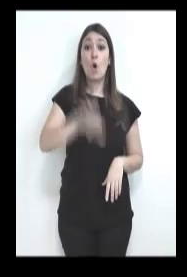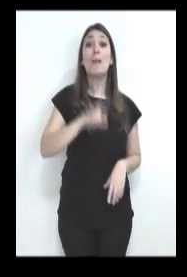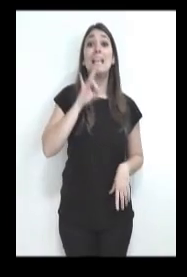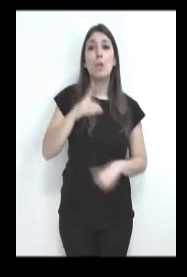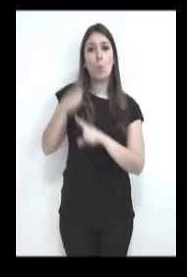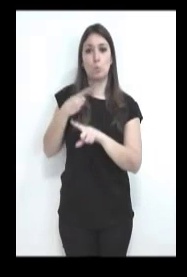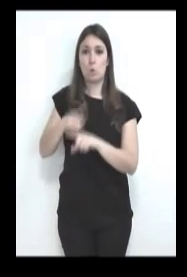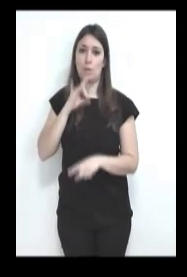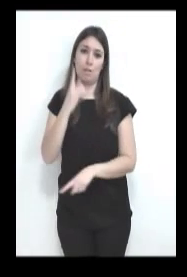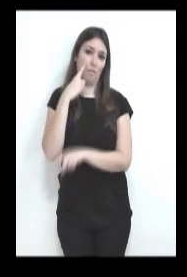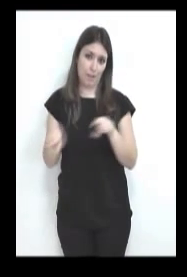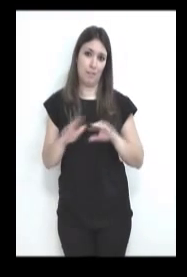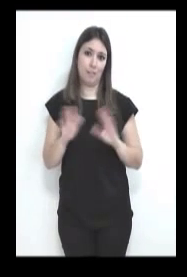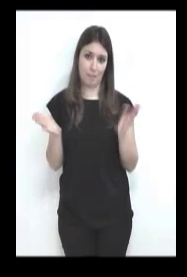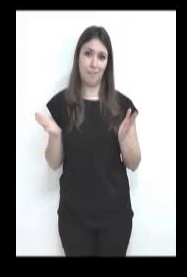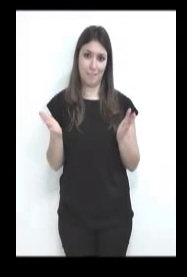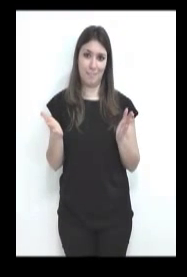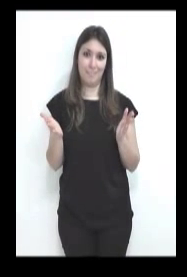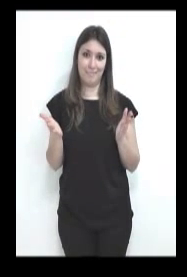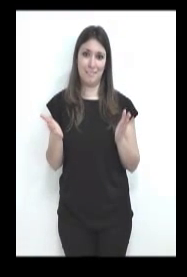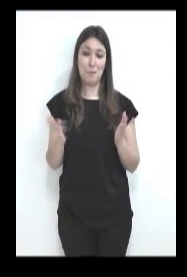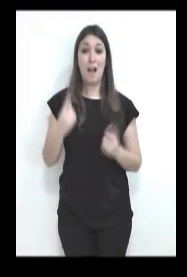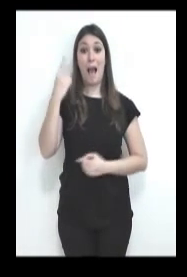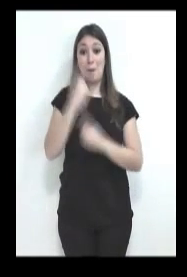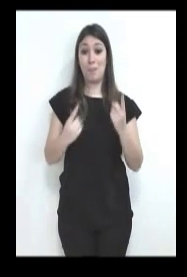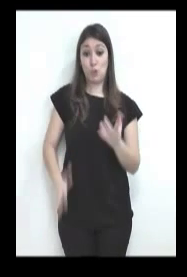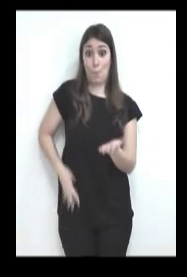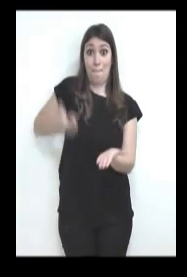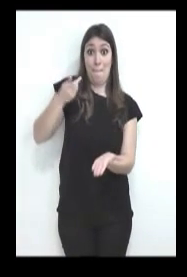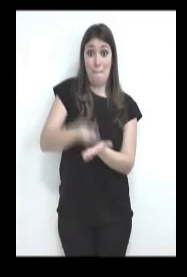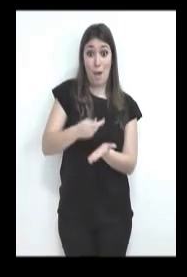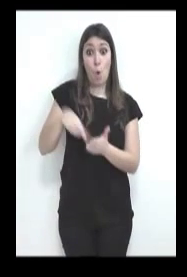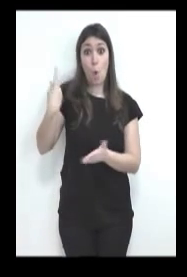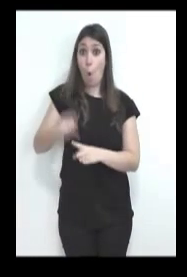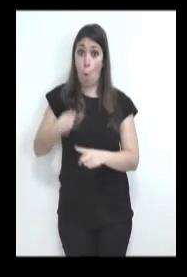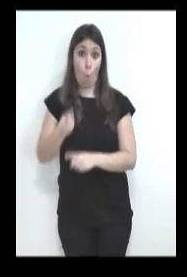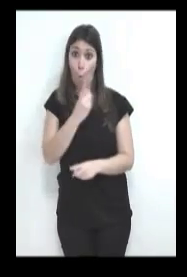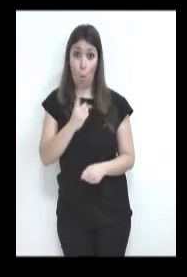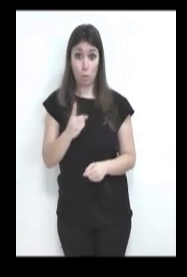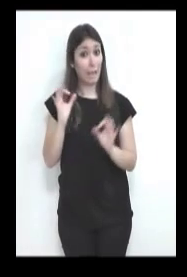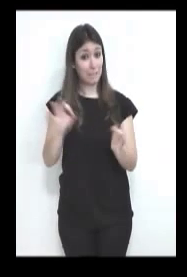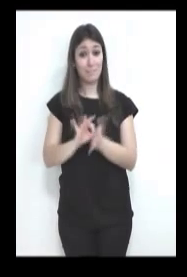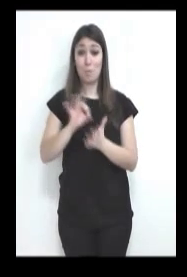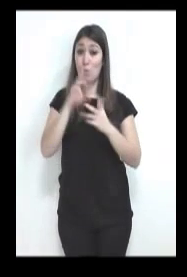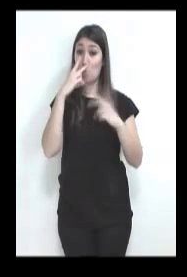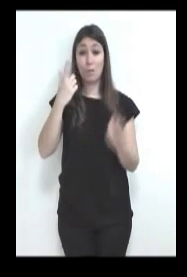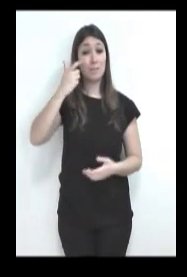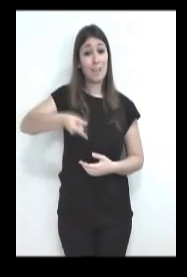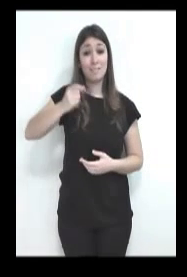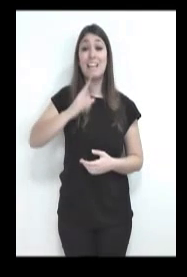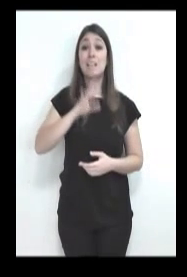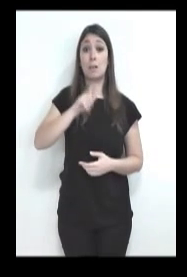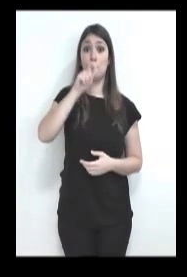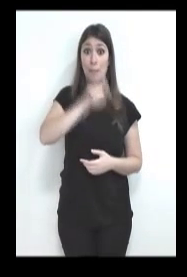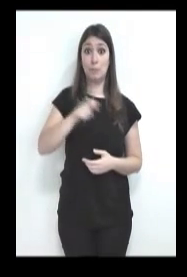veces no es el usuario el mismo que está pagando el servicio. Los servicios públicos suelen ser así, los usuarios son las personas,